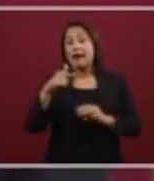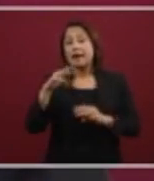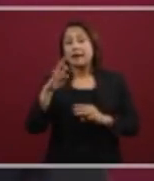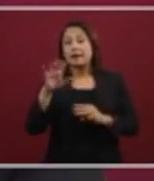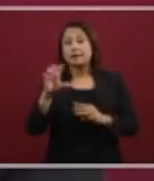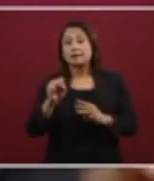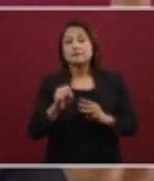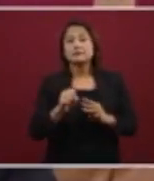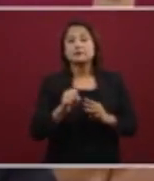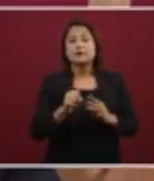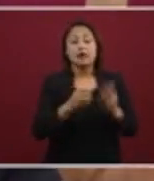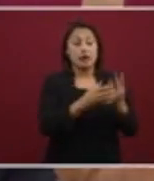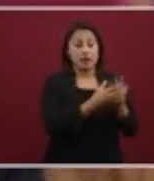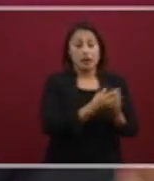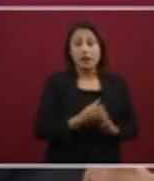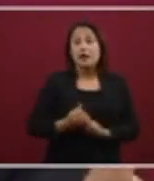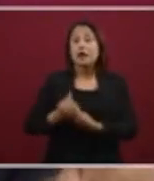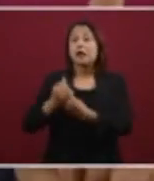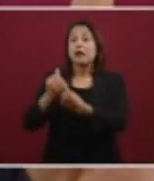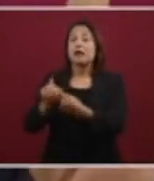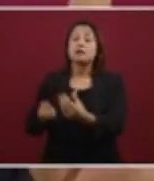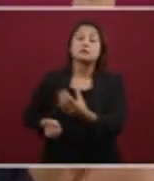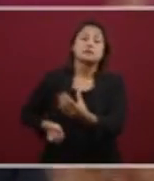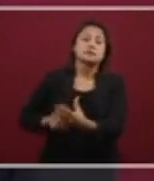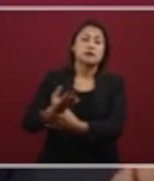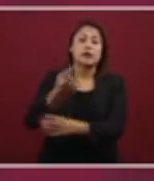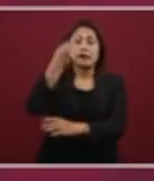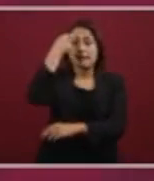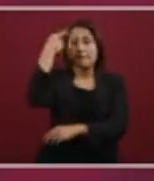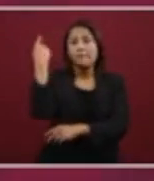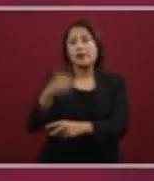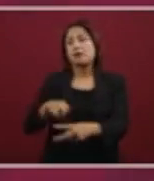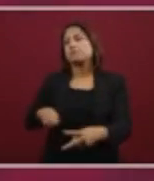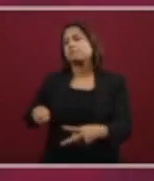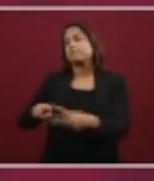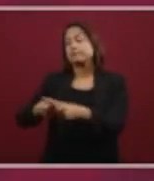para asesinarlos cobardemente en Lecumberri.